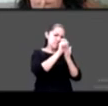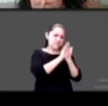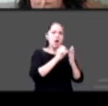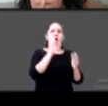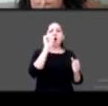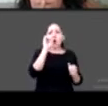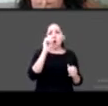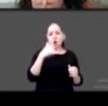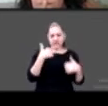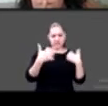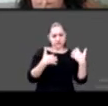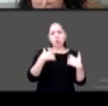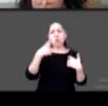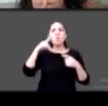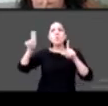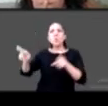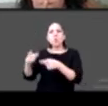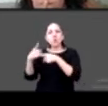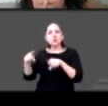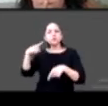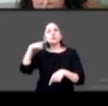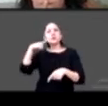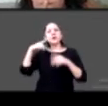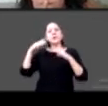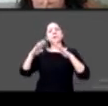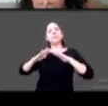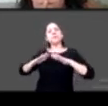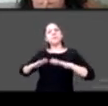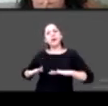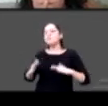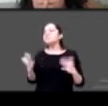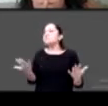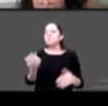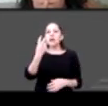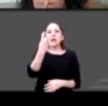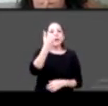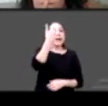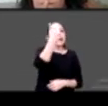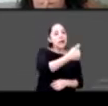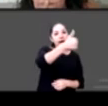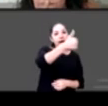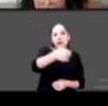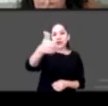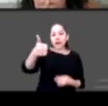persona tiene un mecanismo, su propio mecanismo. Y por veces lo